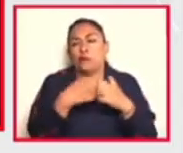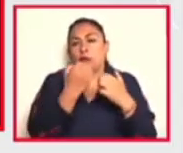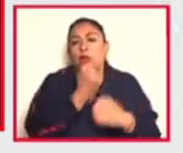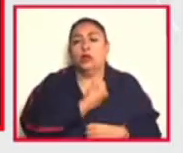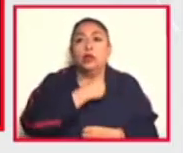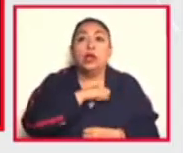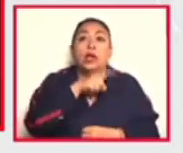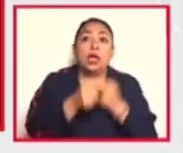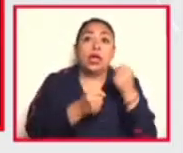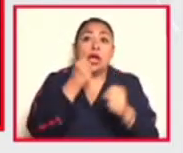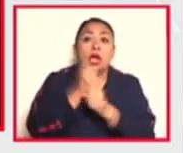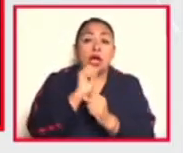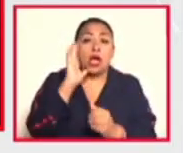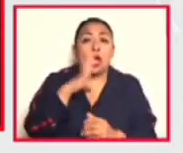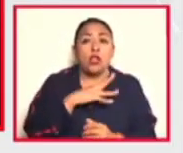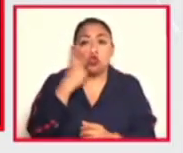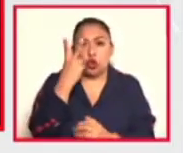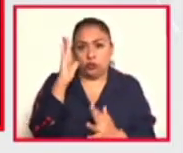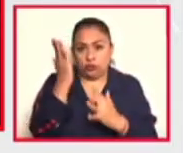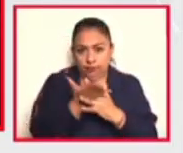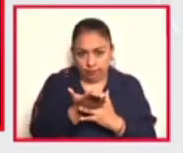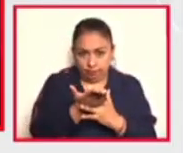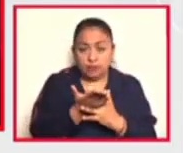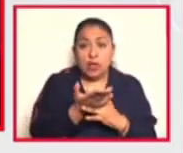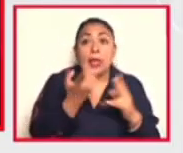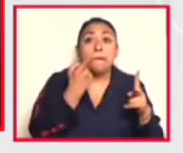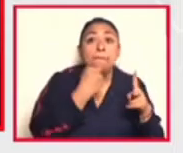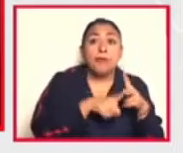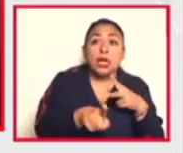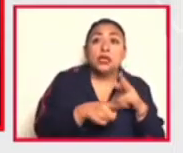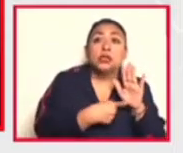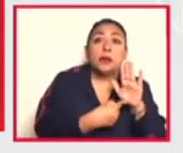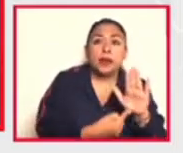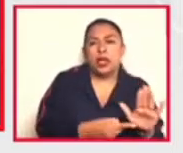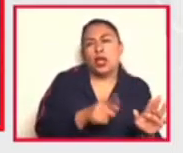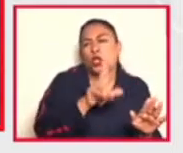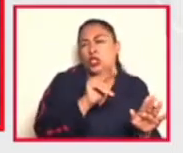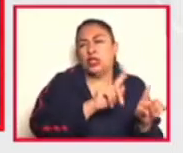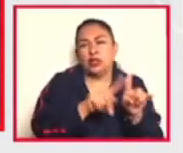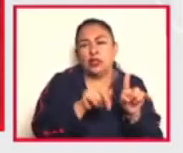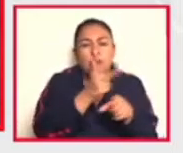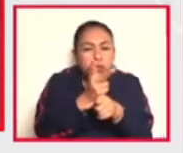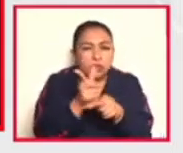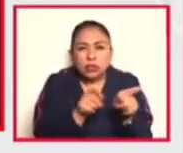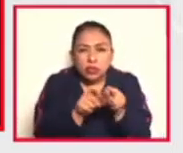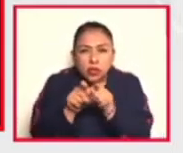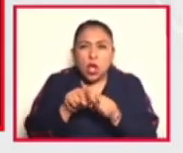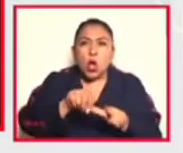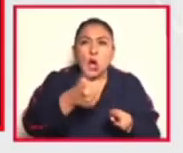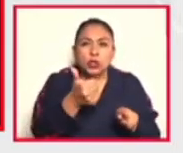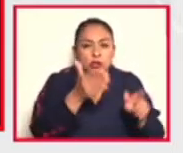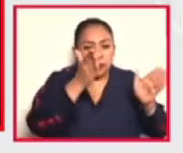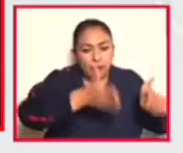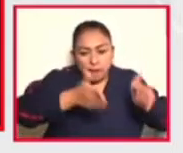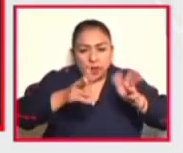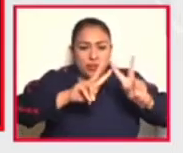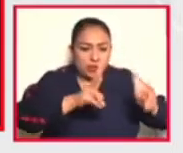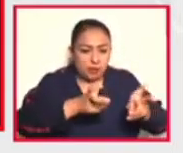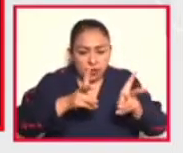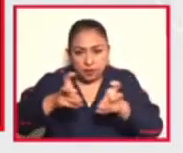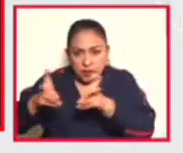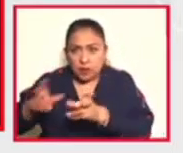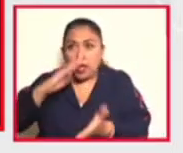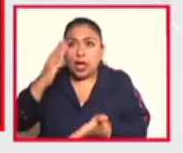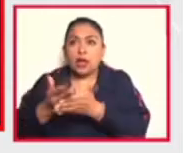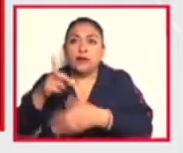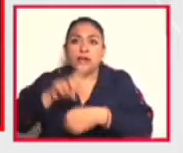festival se dividirá en dos partes. Empezará con la transmisión de más de 80 cortometrajes en 11 bloques temáticos hasta el 6 de